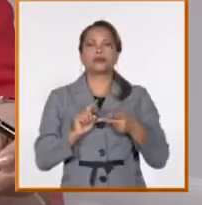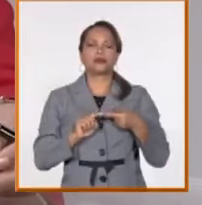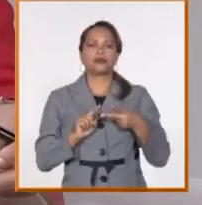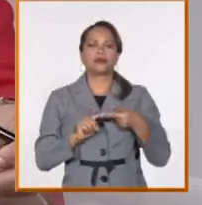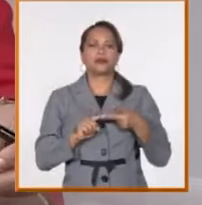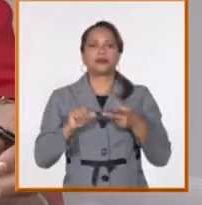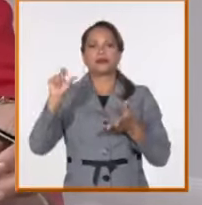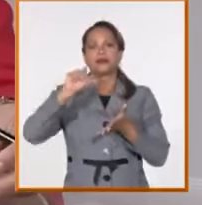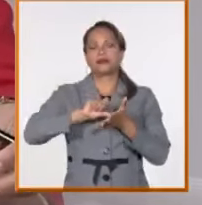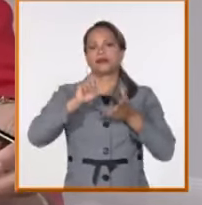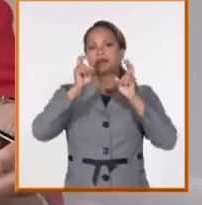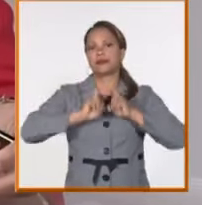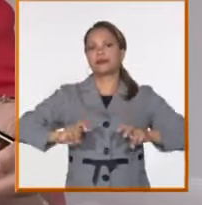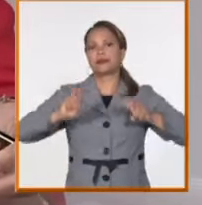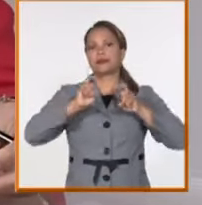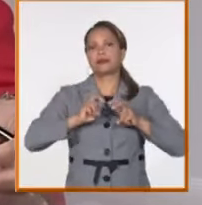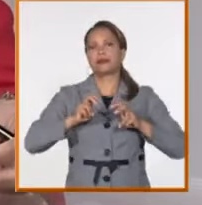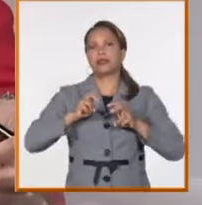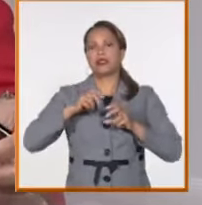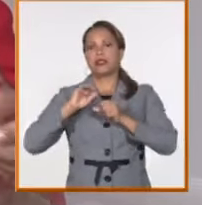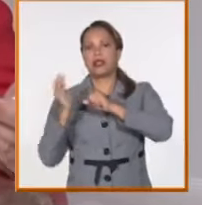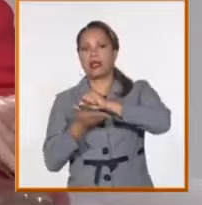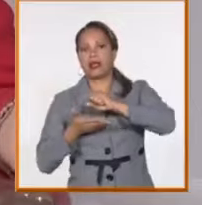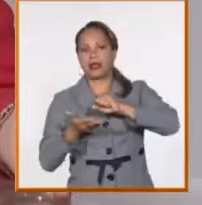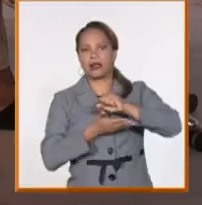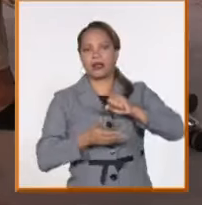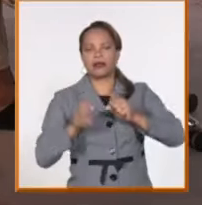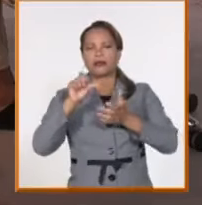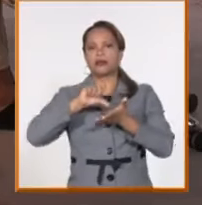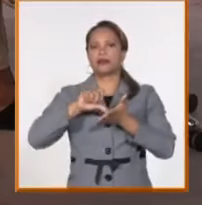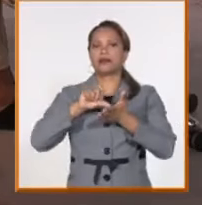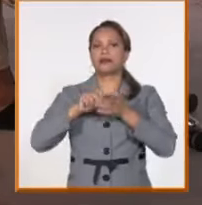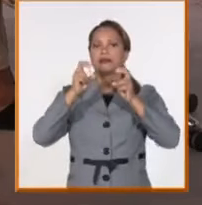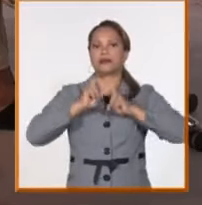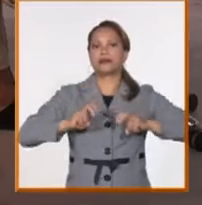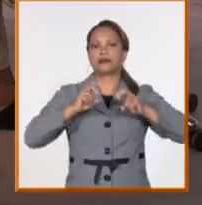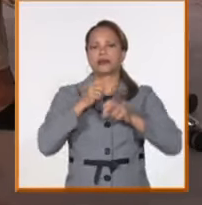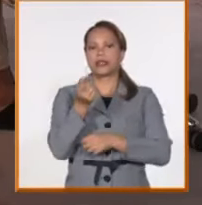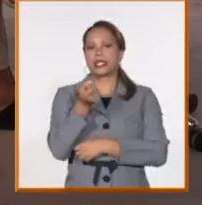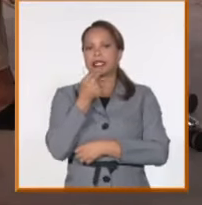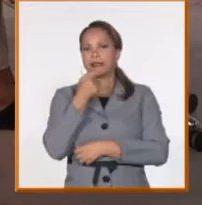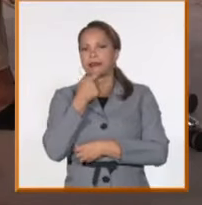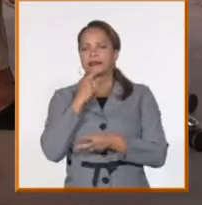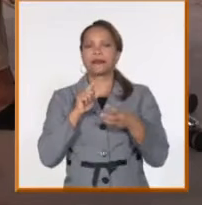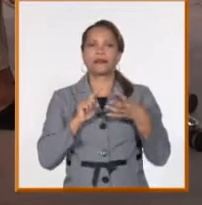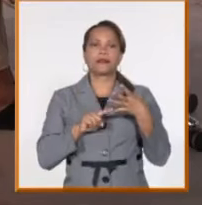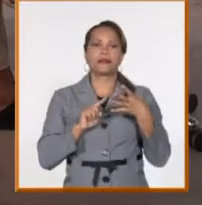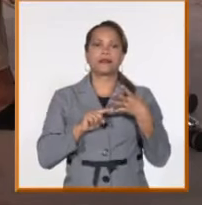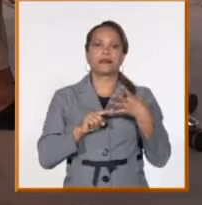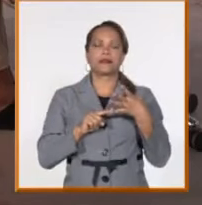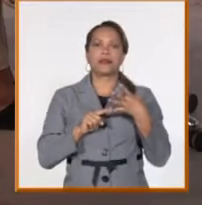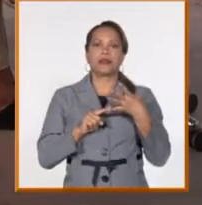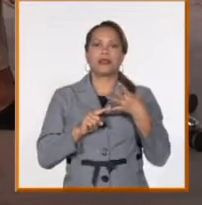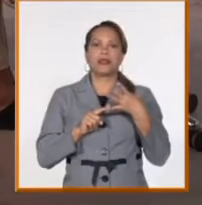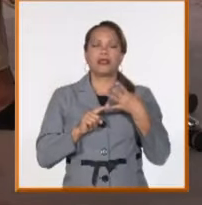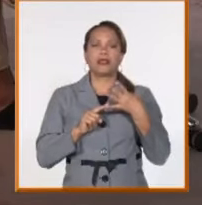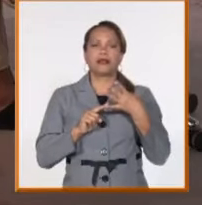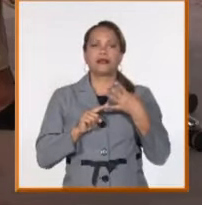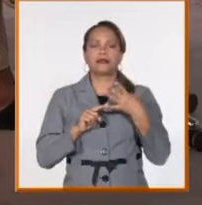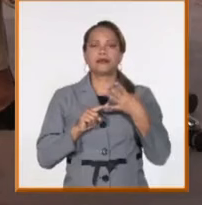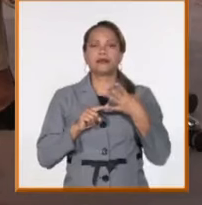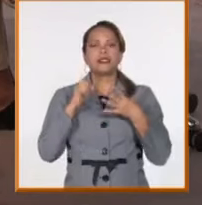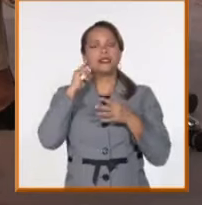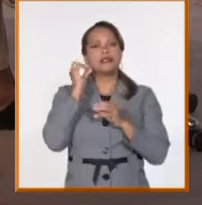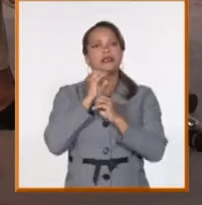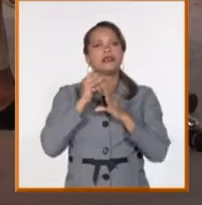está el centro de investigaciones de la caña de azúcar el centro de investigaciones de medicamentos está la eh la entidad de ciencia e